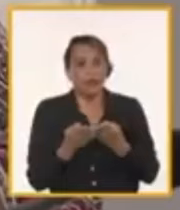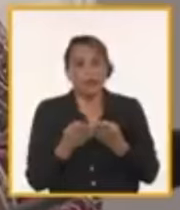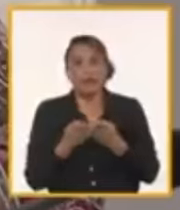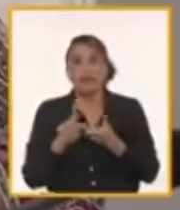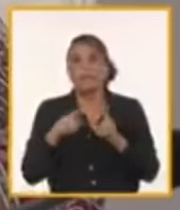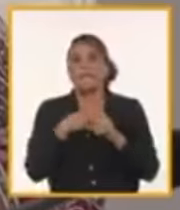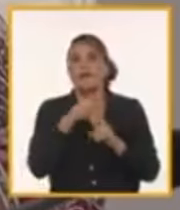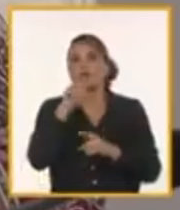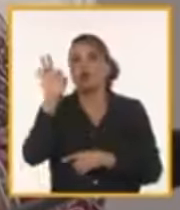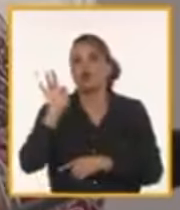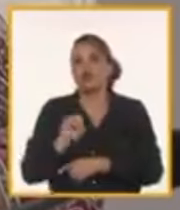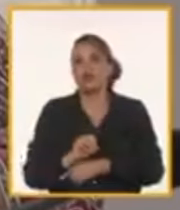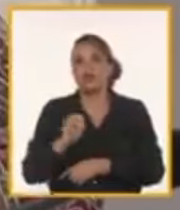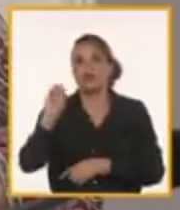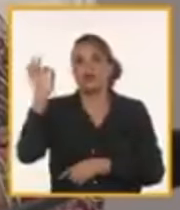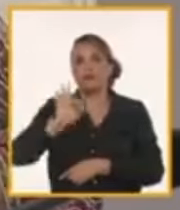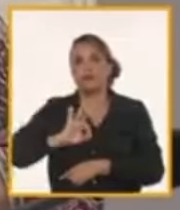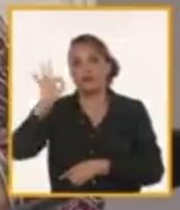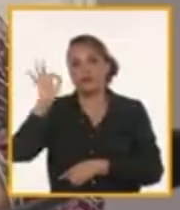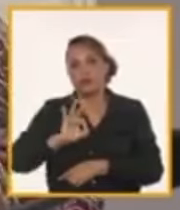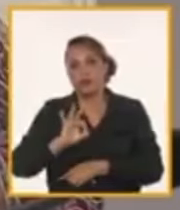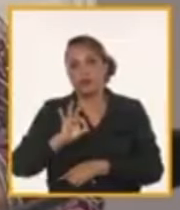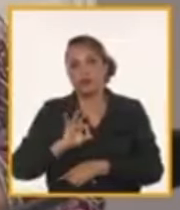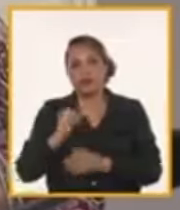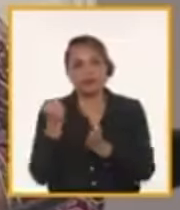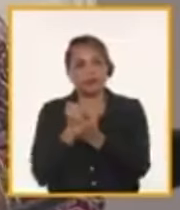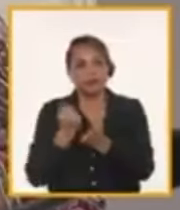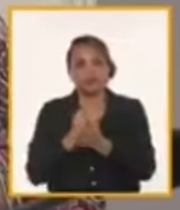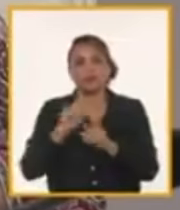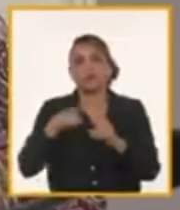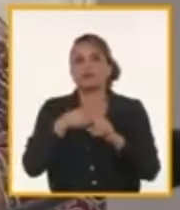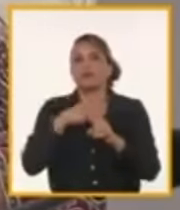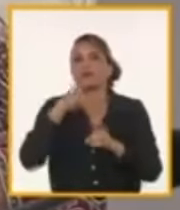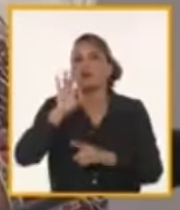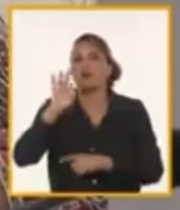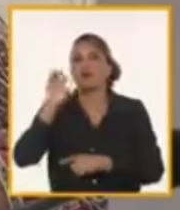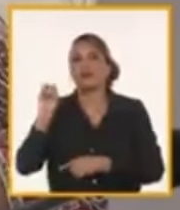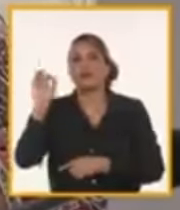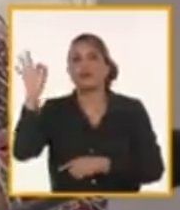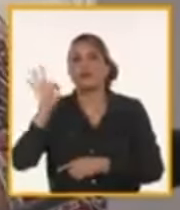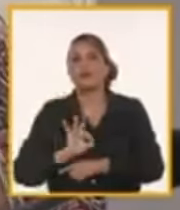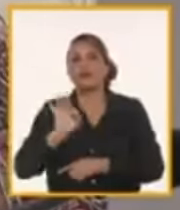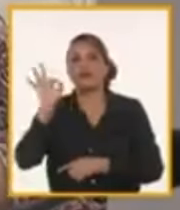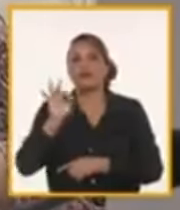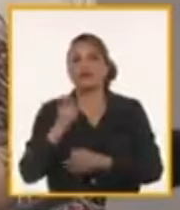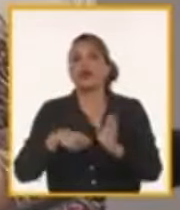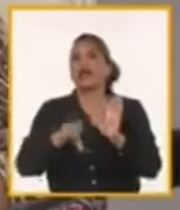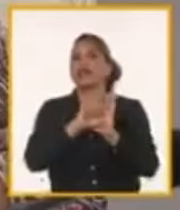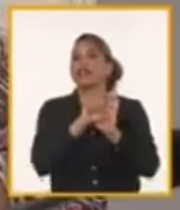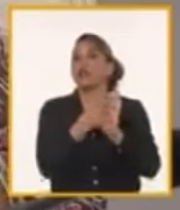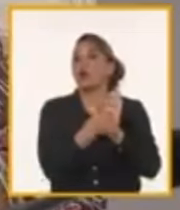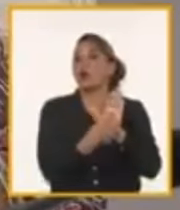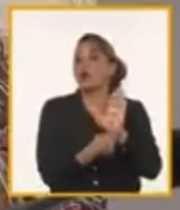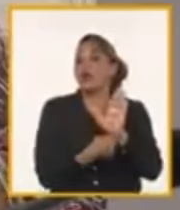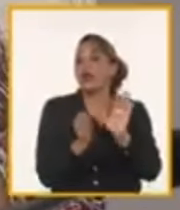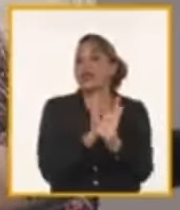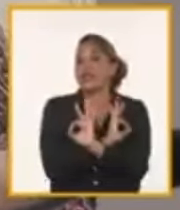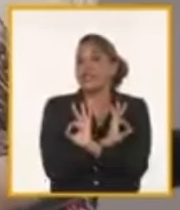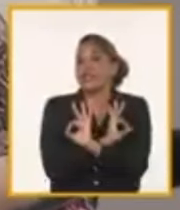un 80% están acreditados en más de un 80% con la categoría de